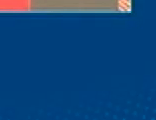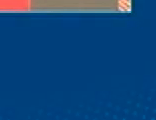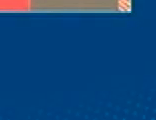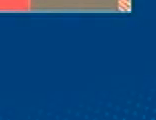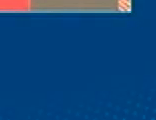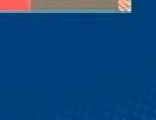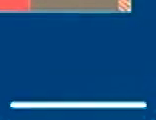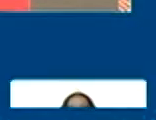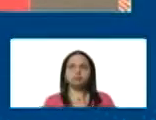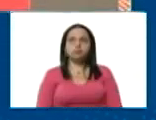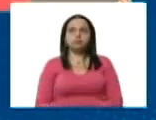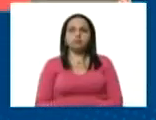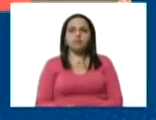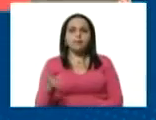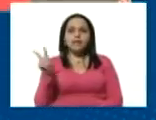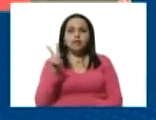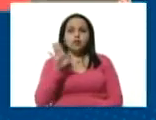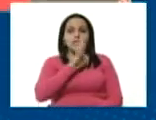está, Venezuela tiene